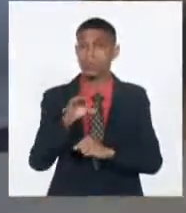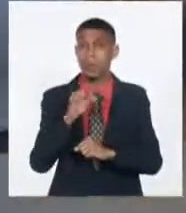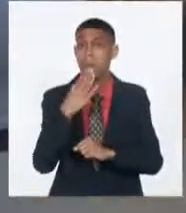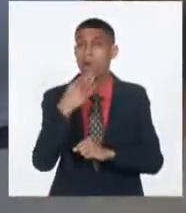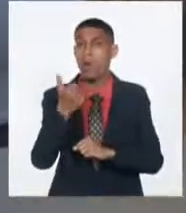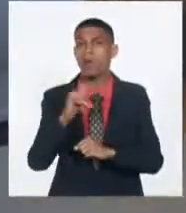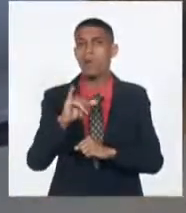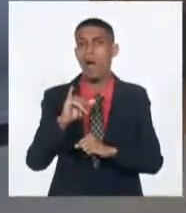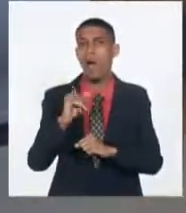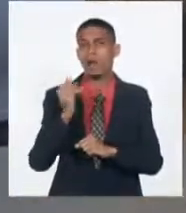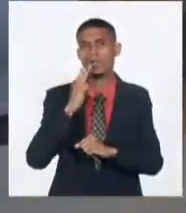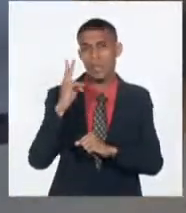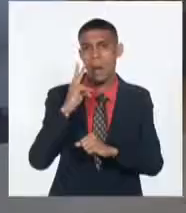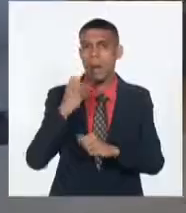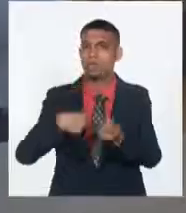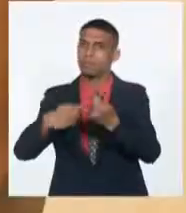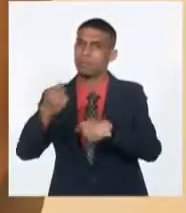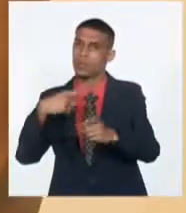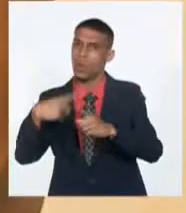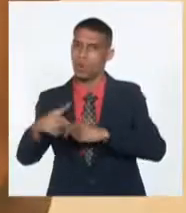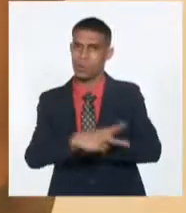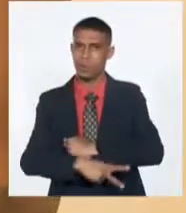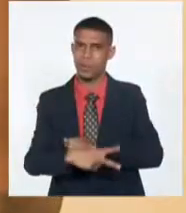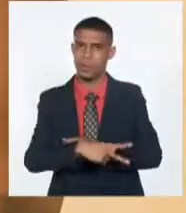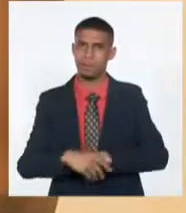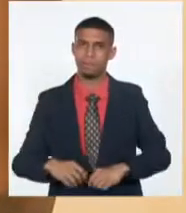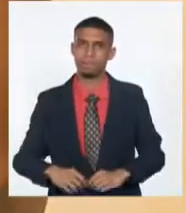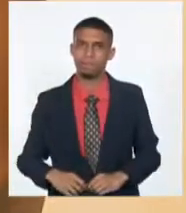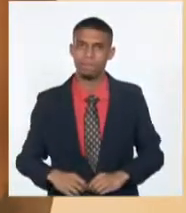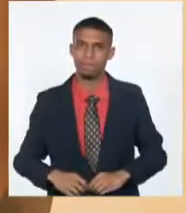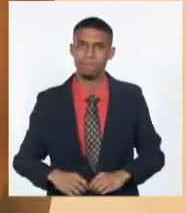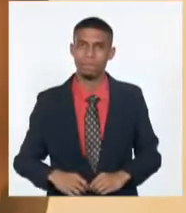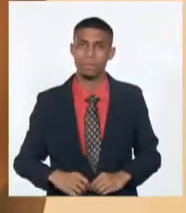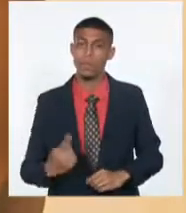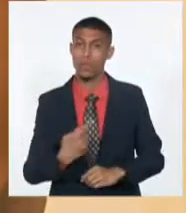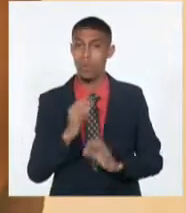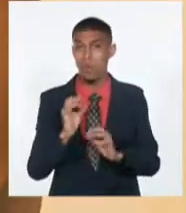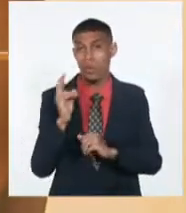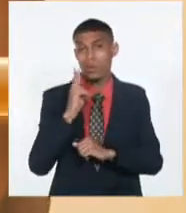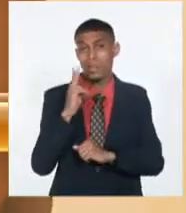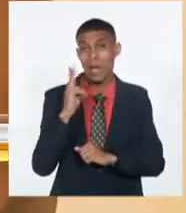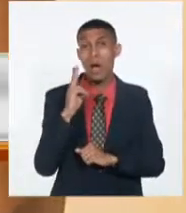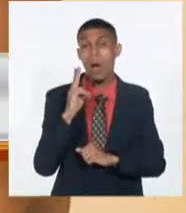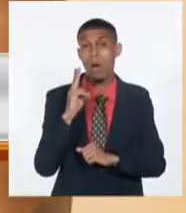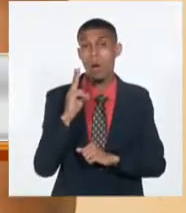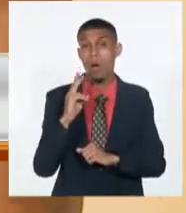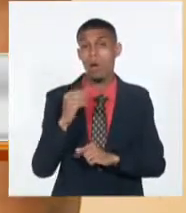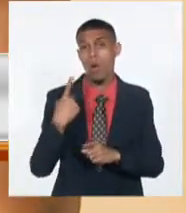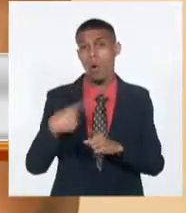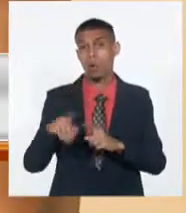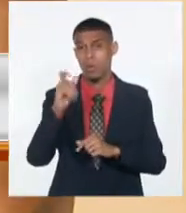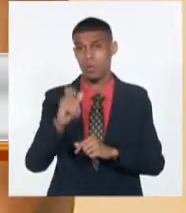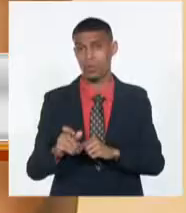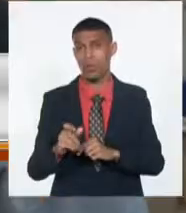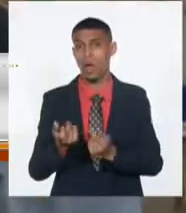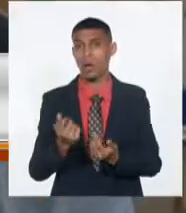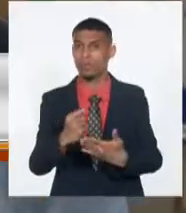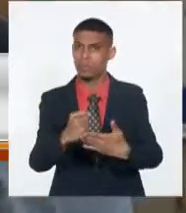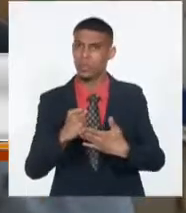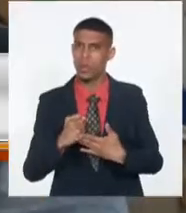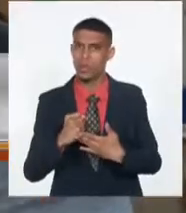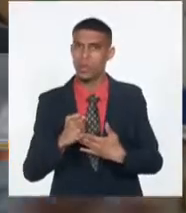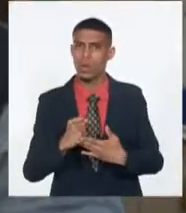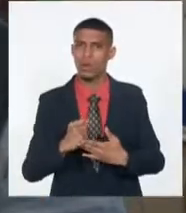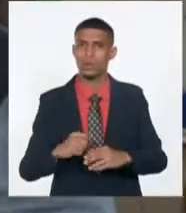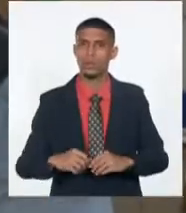para la exportación. Aquí nosotros ya cogemos el tabaco que los productores nos mandan y lo que hacemos es clasificarlo. Entonces, lo